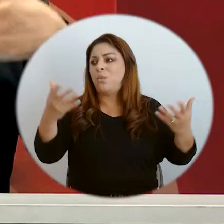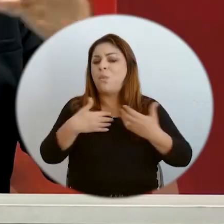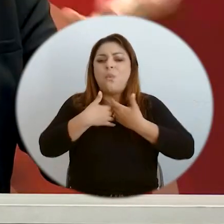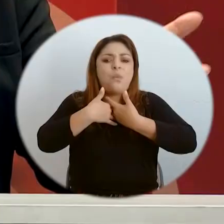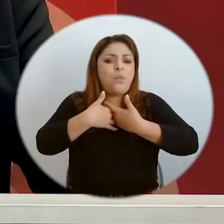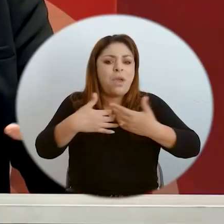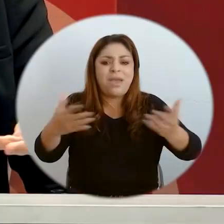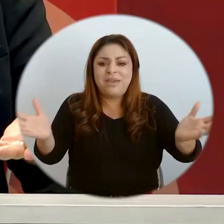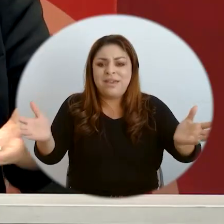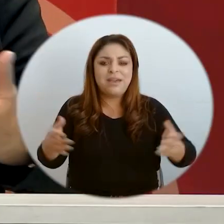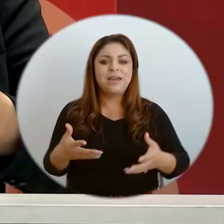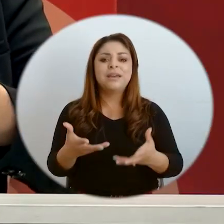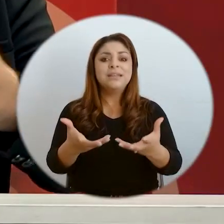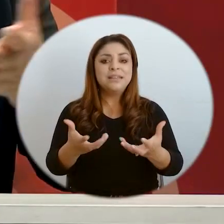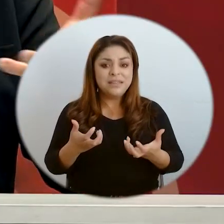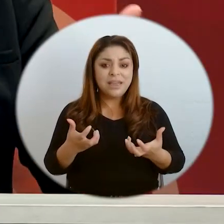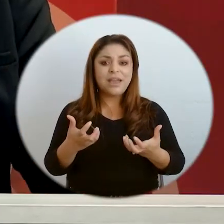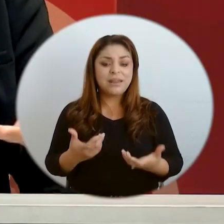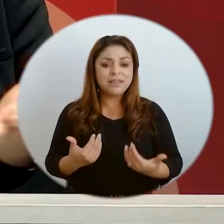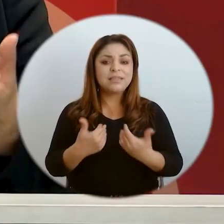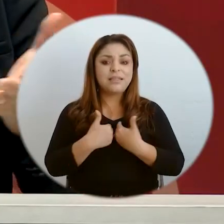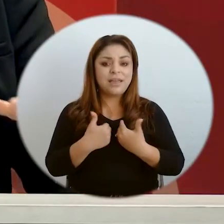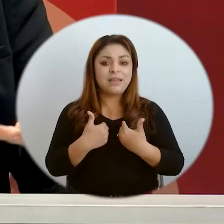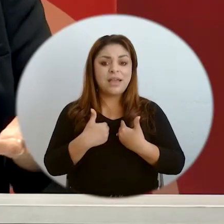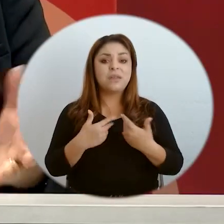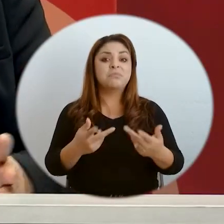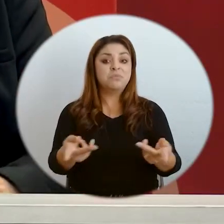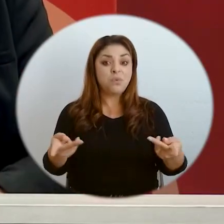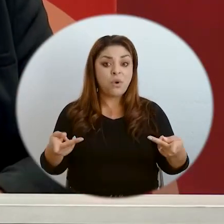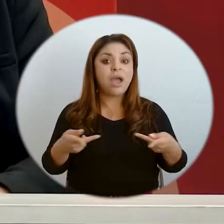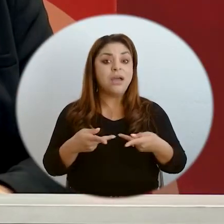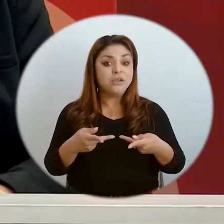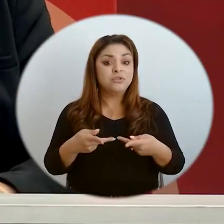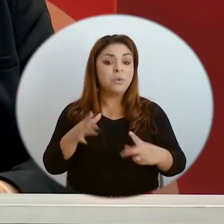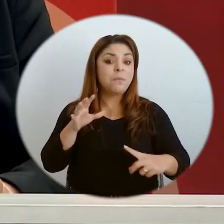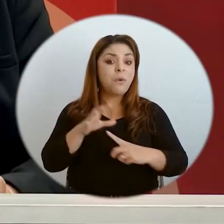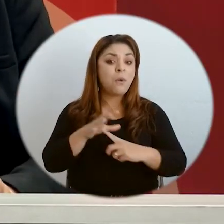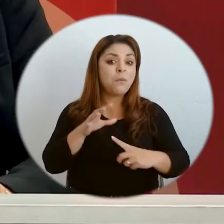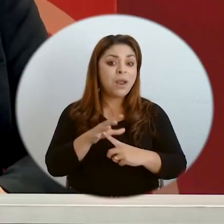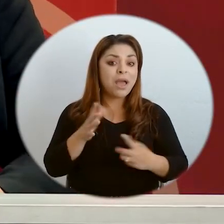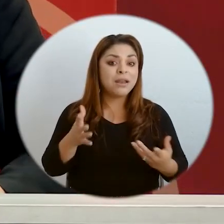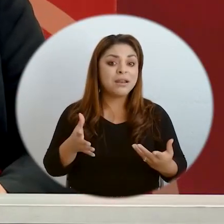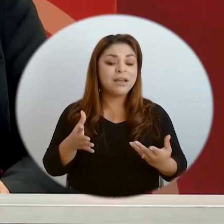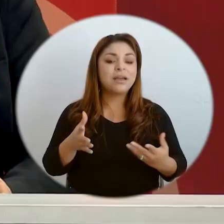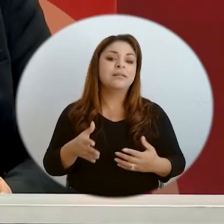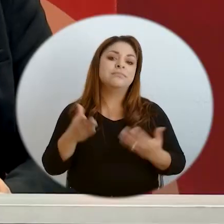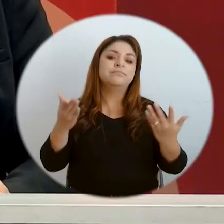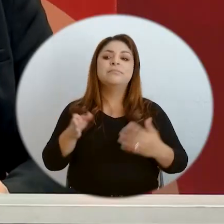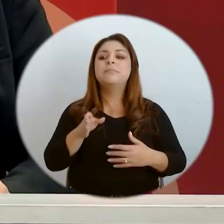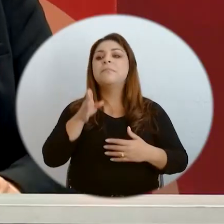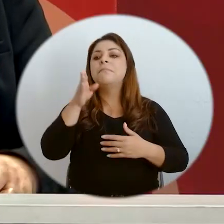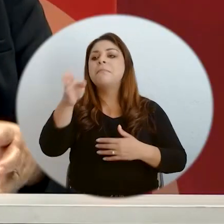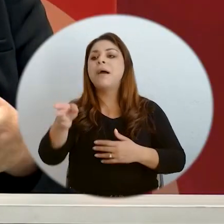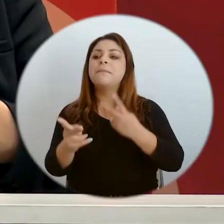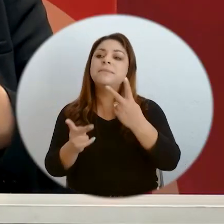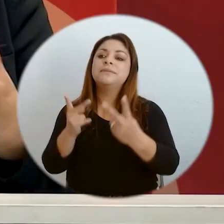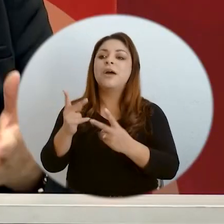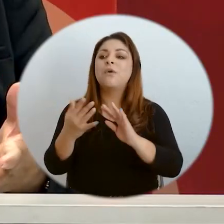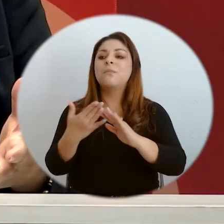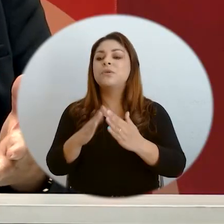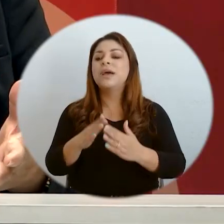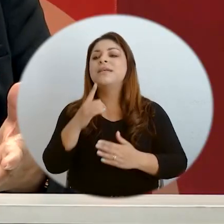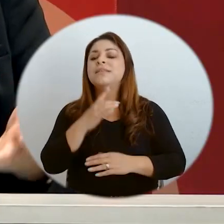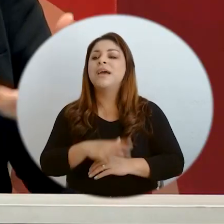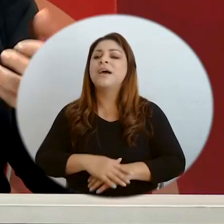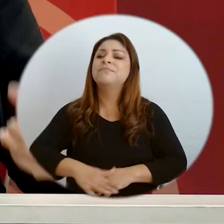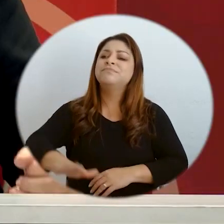cualquiera, diputados, diputadas o cualquiera que desee tener un puesto, un cargo de elección popular, que al visitar